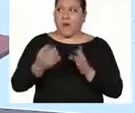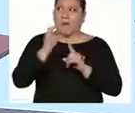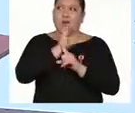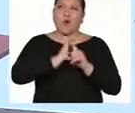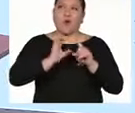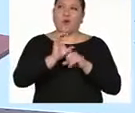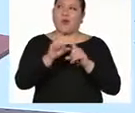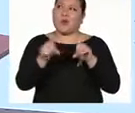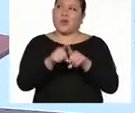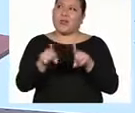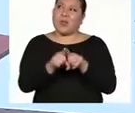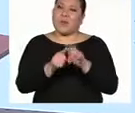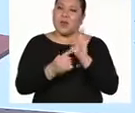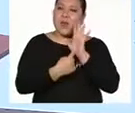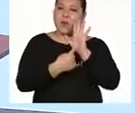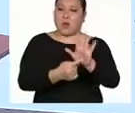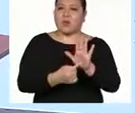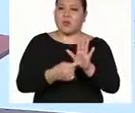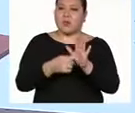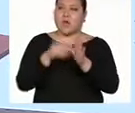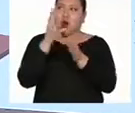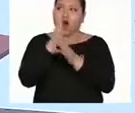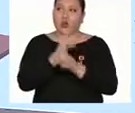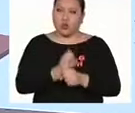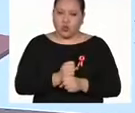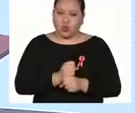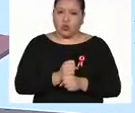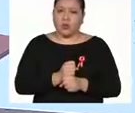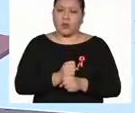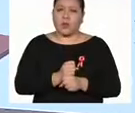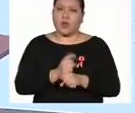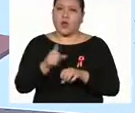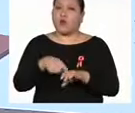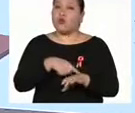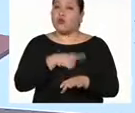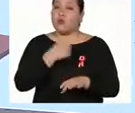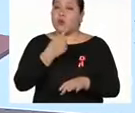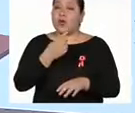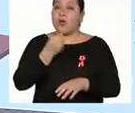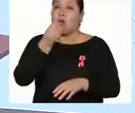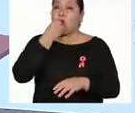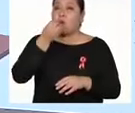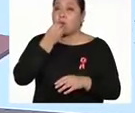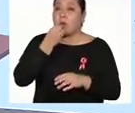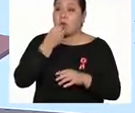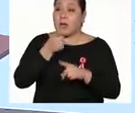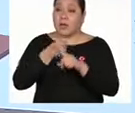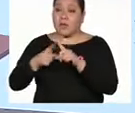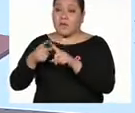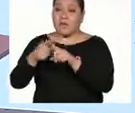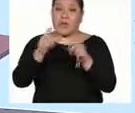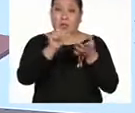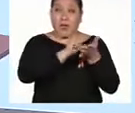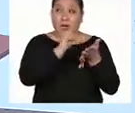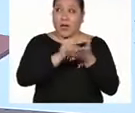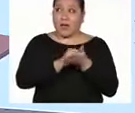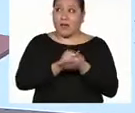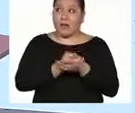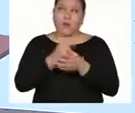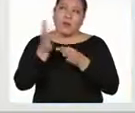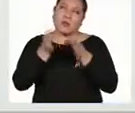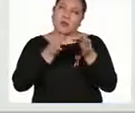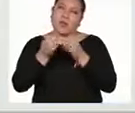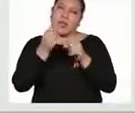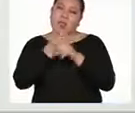es la manifestación de costumbres, gastronomía e incluso arte de varias partes de nuestro país. ¿Me podría explicar